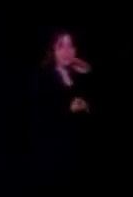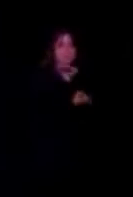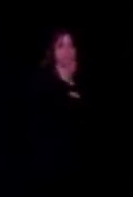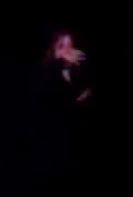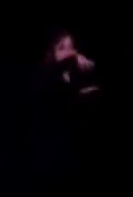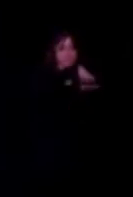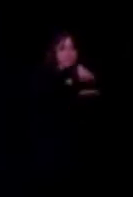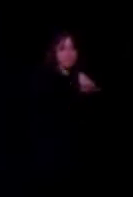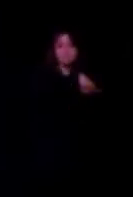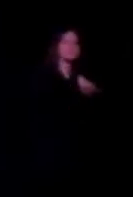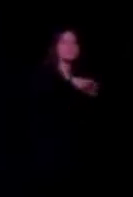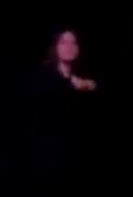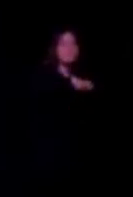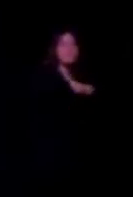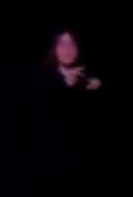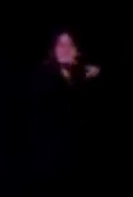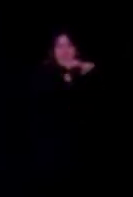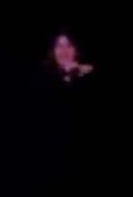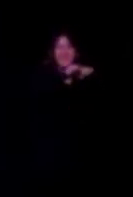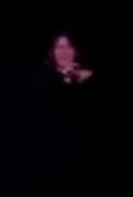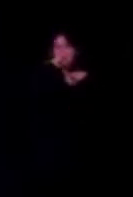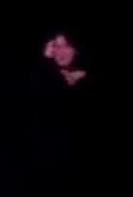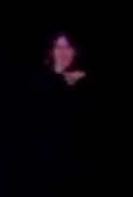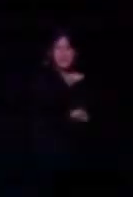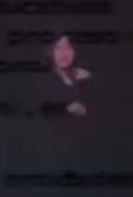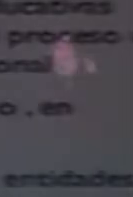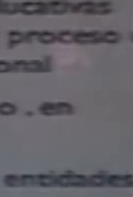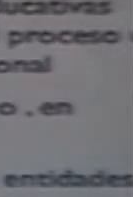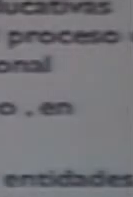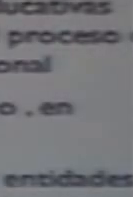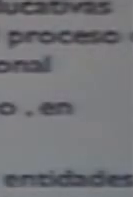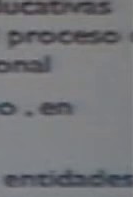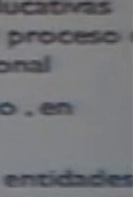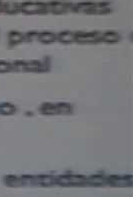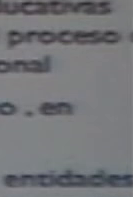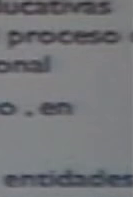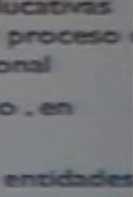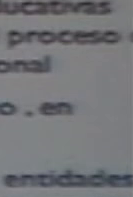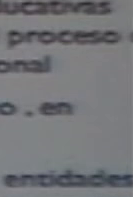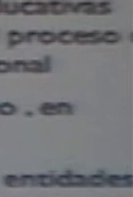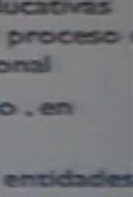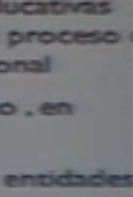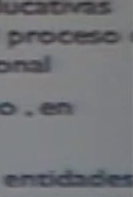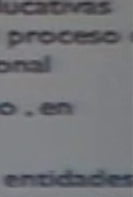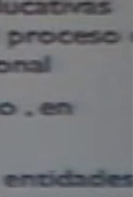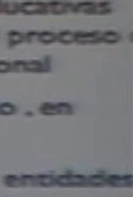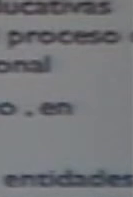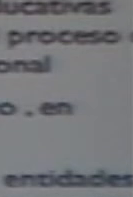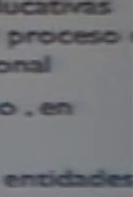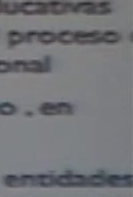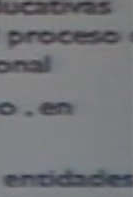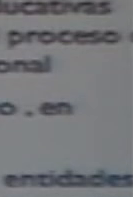que elaboró muchos materiales y elaboró muchos materiales contando con las fuerzas vivas que estaban trabajando en el